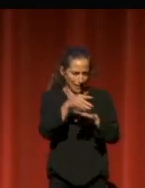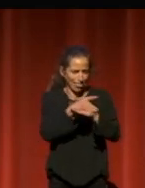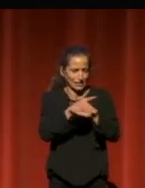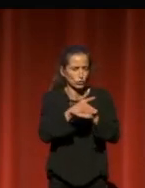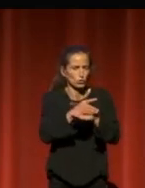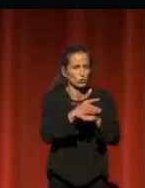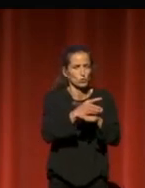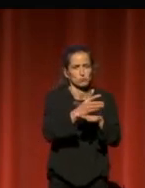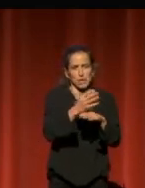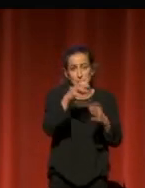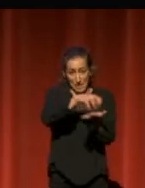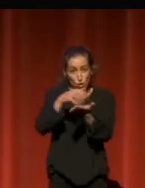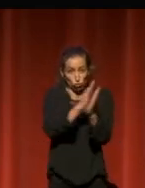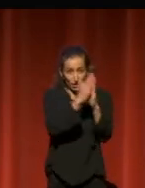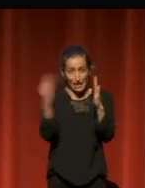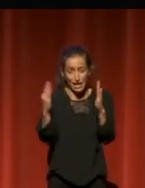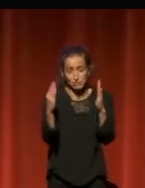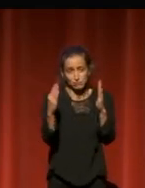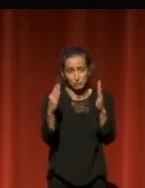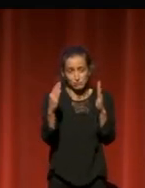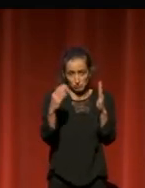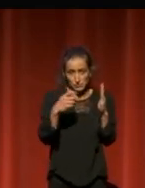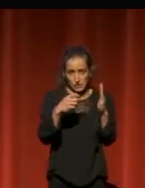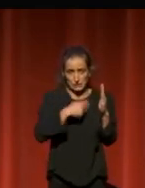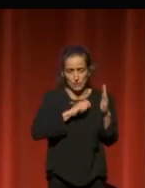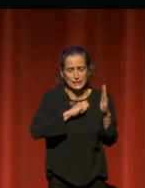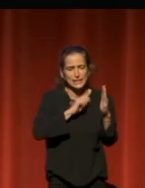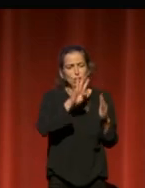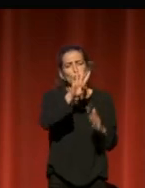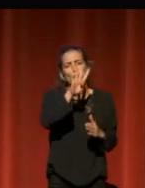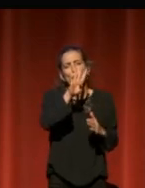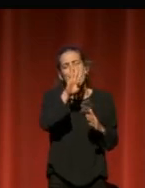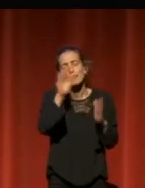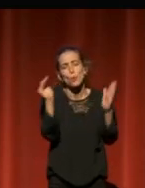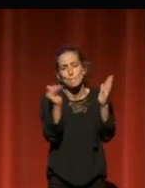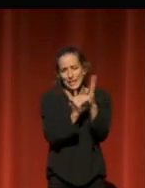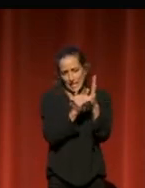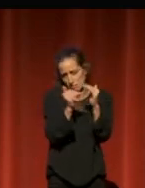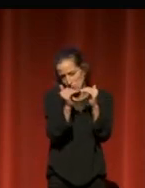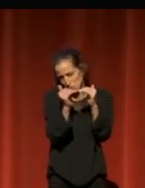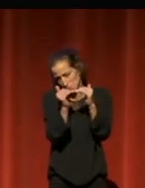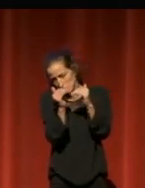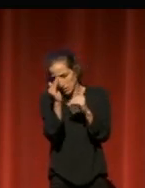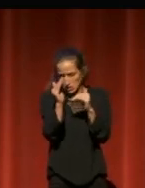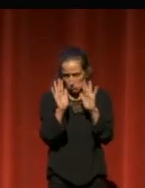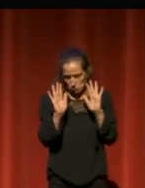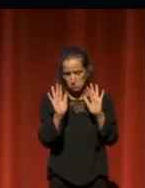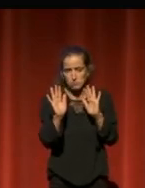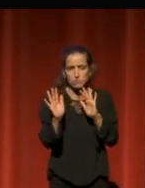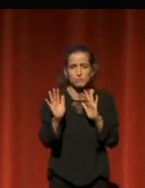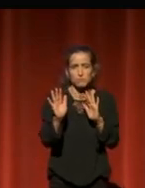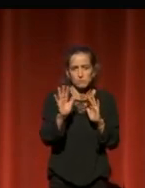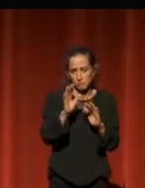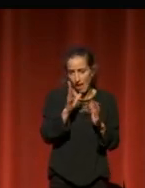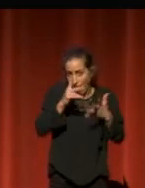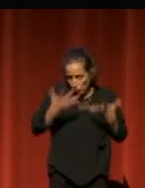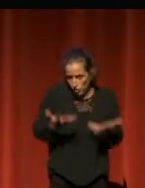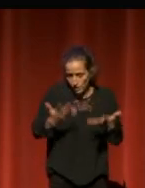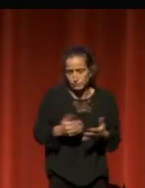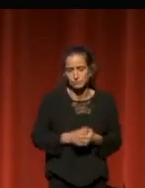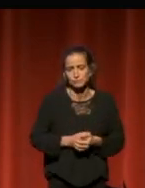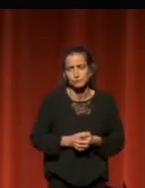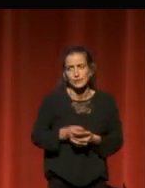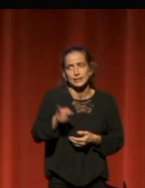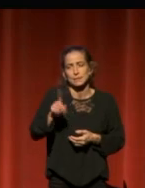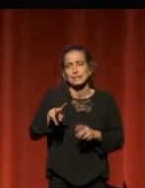4.000 y pico bibliotecas en este país. Estamos hablando del servicio no obligatorio,